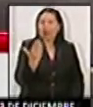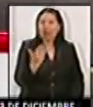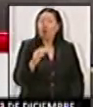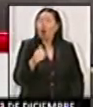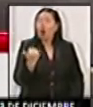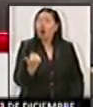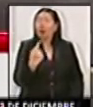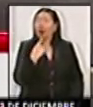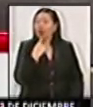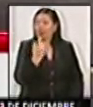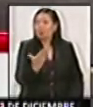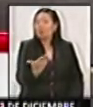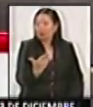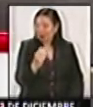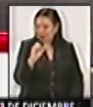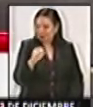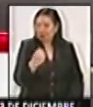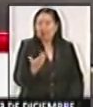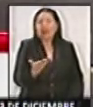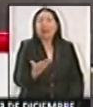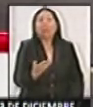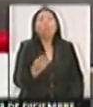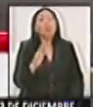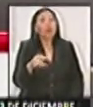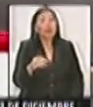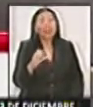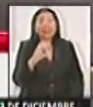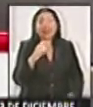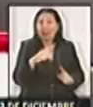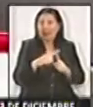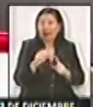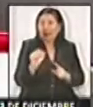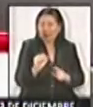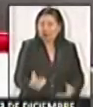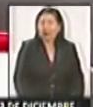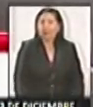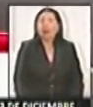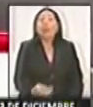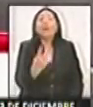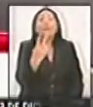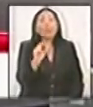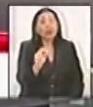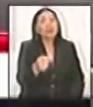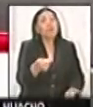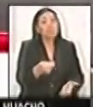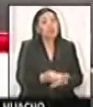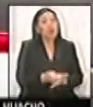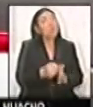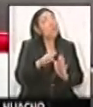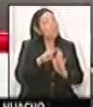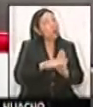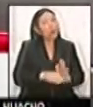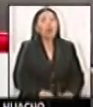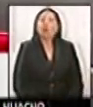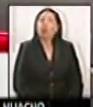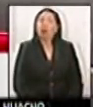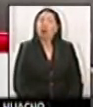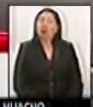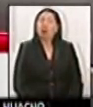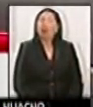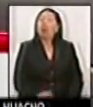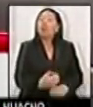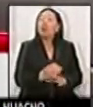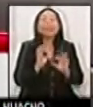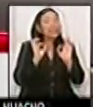otras voces aquí han pedido, y es que la bonificación de CTS sea de 20 remuneraciones mínimas vitales en